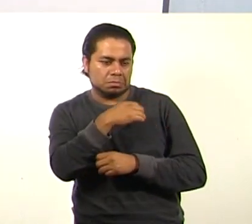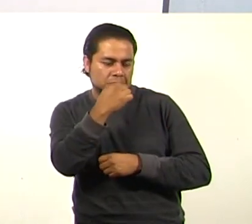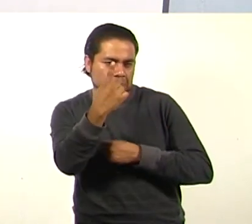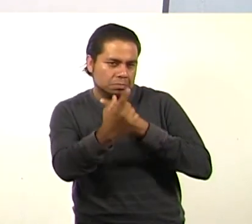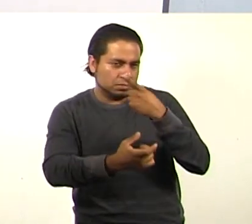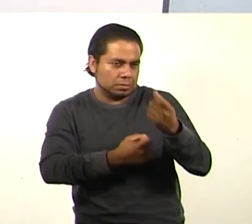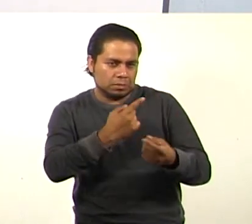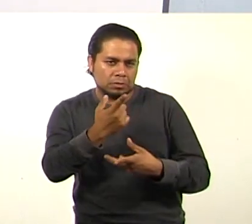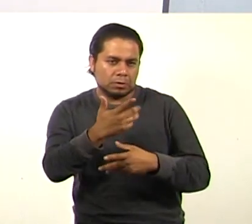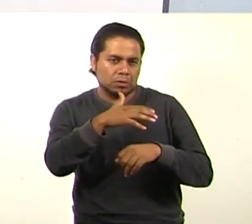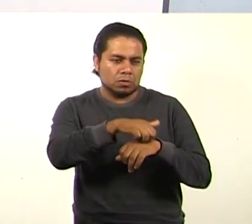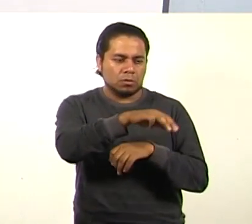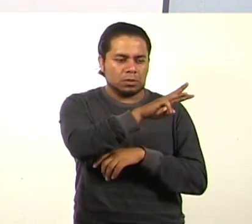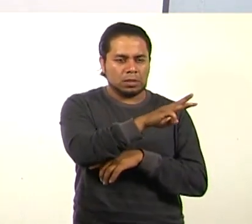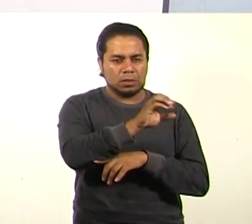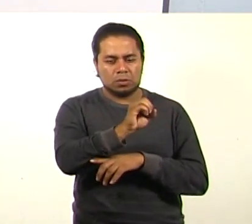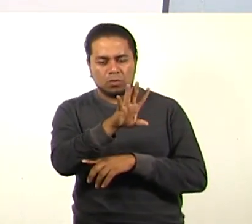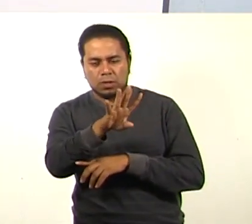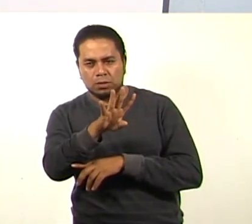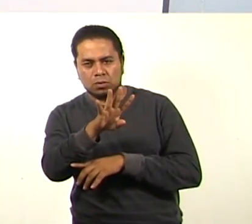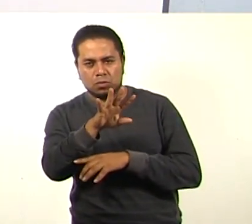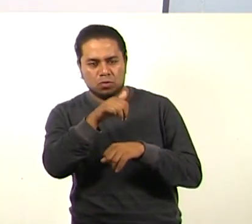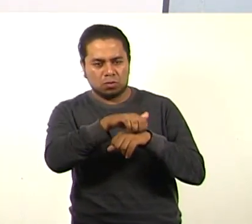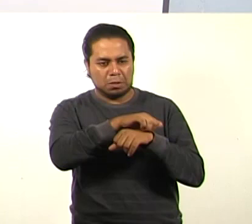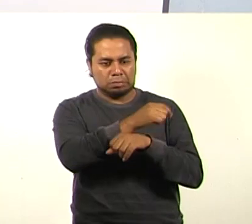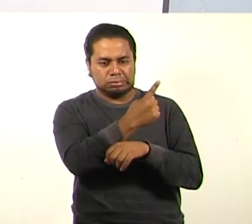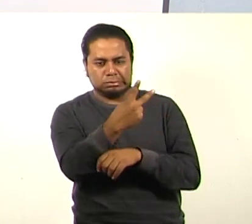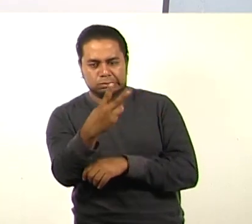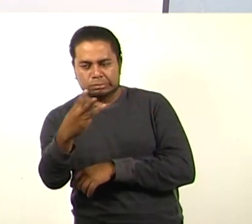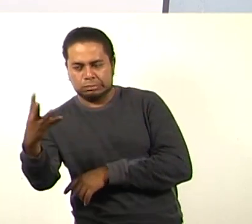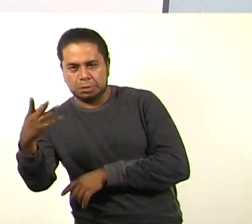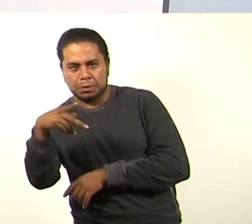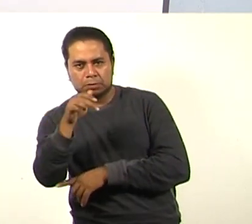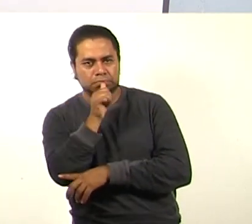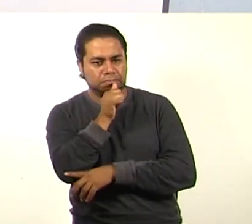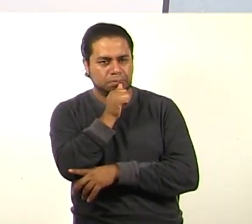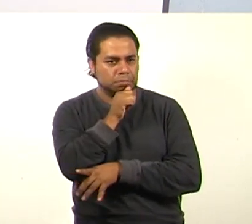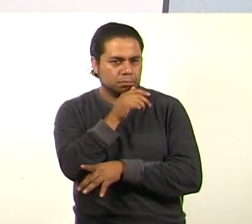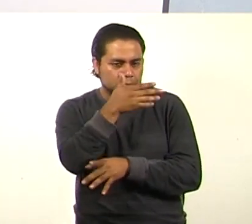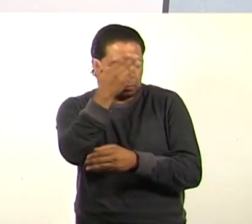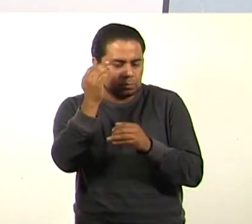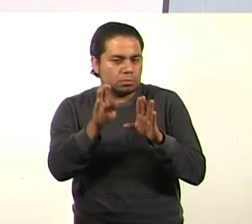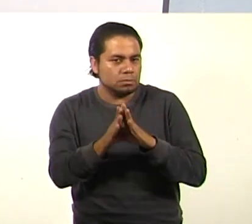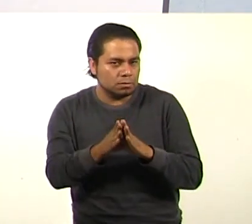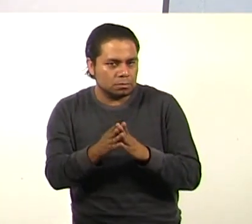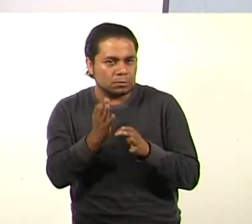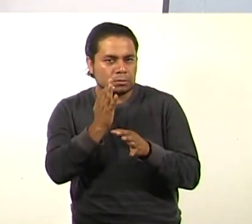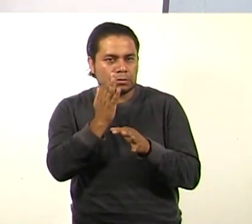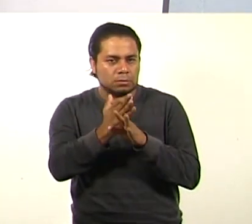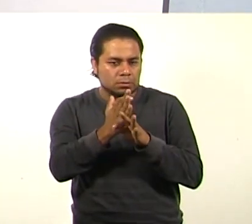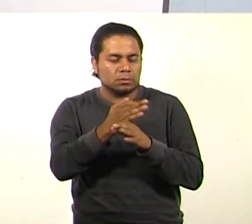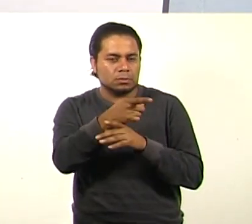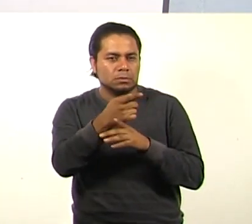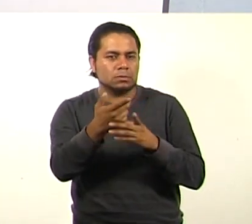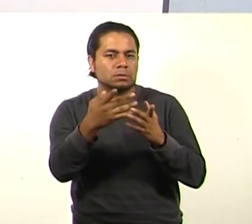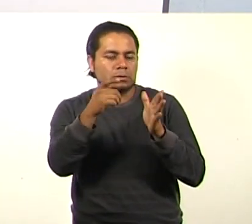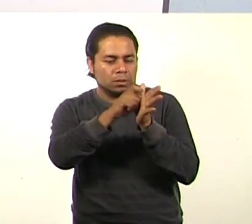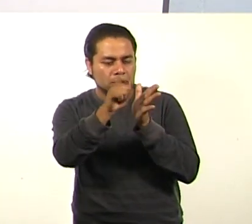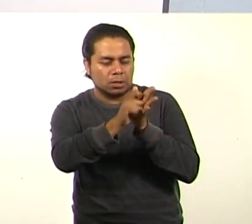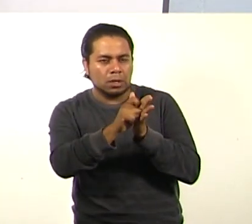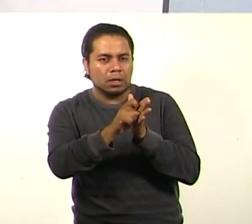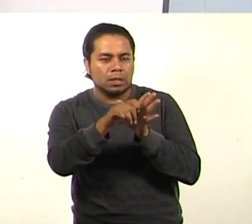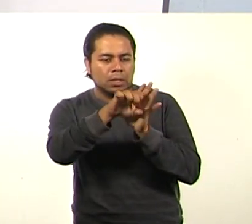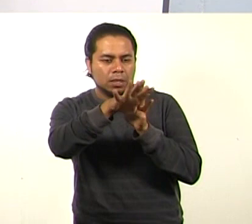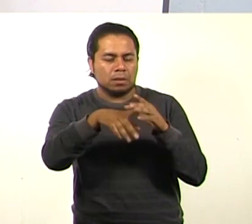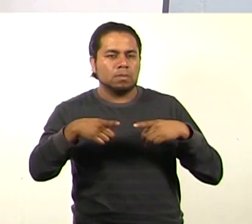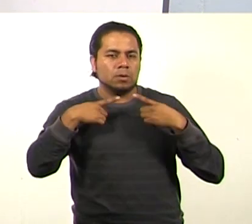de 3 o de 4 números, me van a decir, pero es que eso yo no lo aprendí a hacer. Entonces vamos a ver un ejemplo un poquito más complicado.